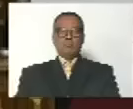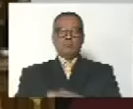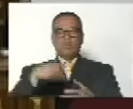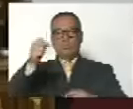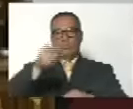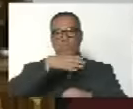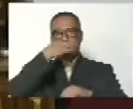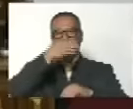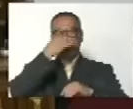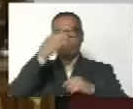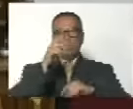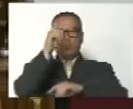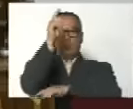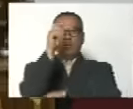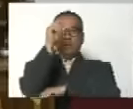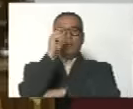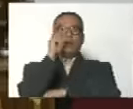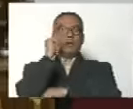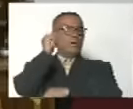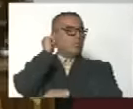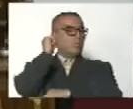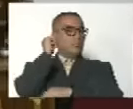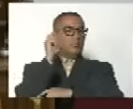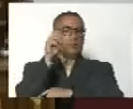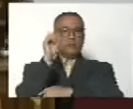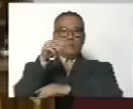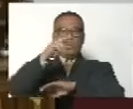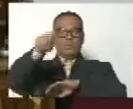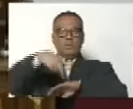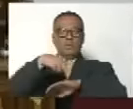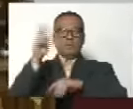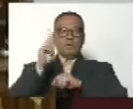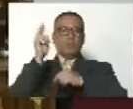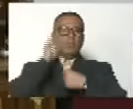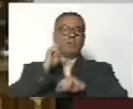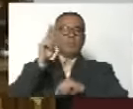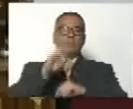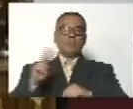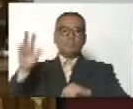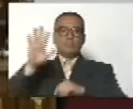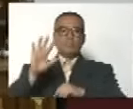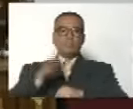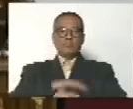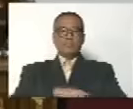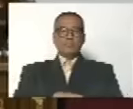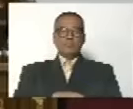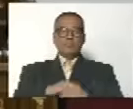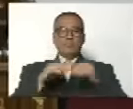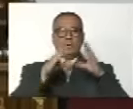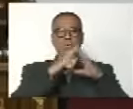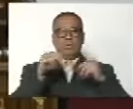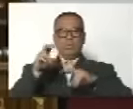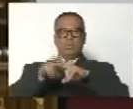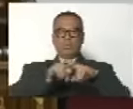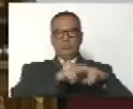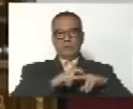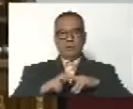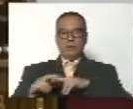Buenas tardes, honorables diputadas, honorables diputados de la Asamblea Nacional de la República Bolivariana de Venezuela. Ocupen sus curules, por